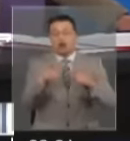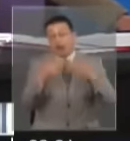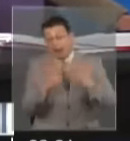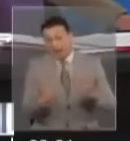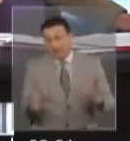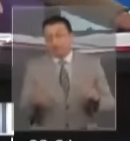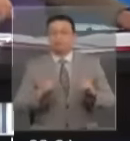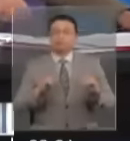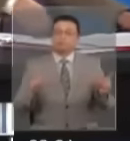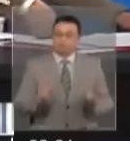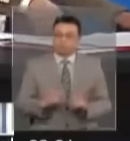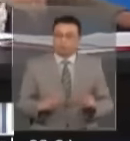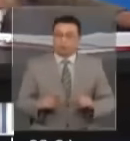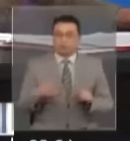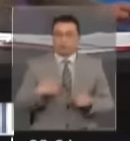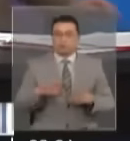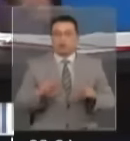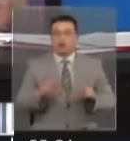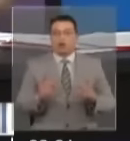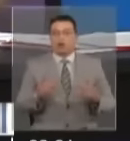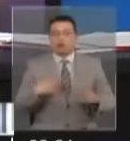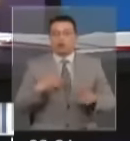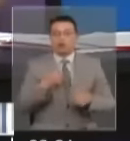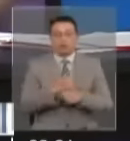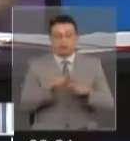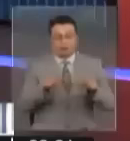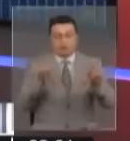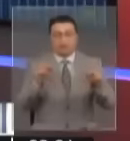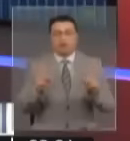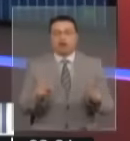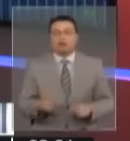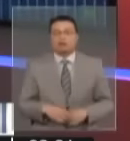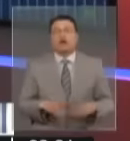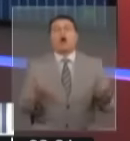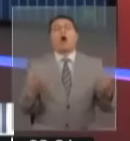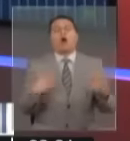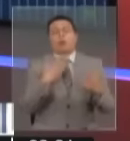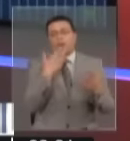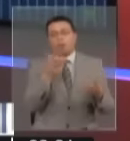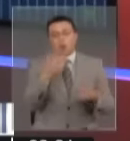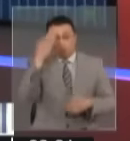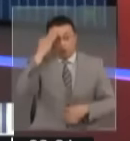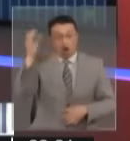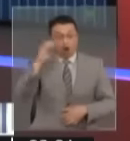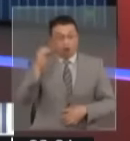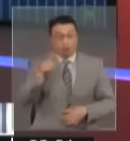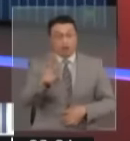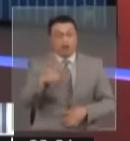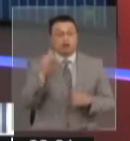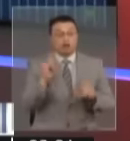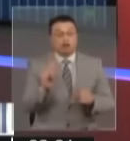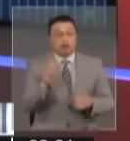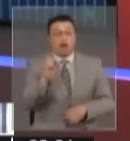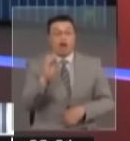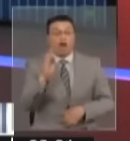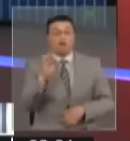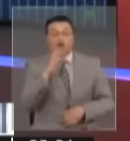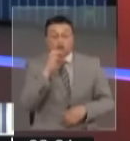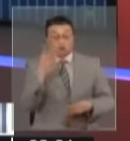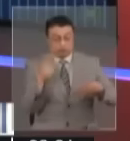una elección de alcaldes, no quisiera trabajar ese tema. ¿Usted opina cuando se trata de un aborto en